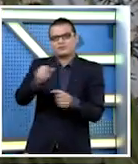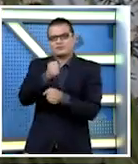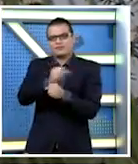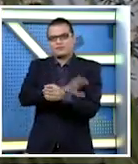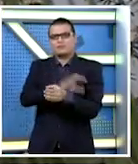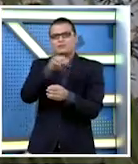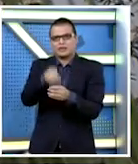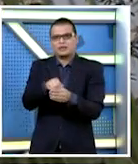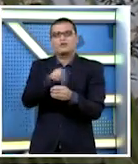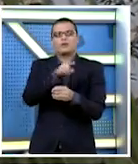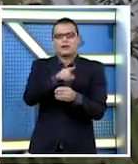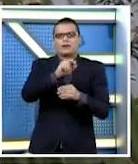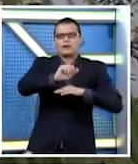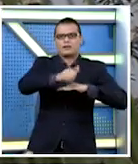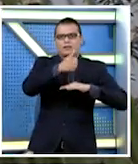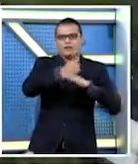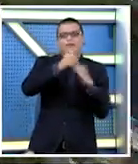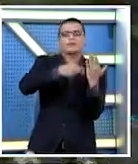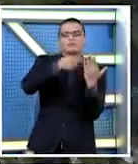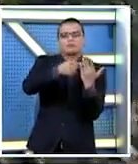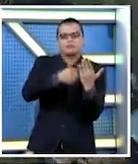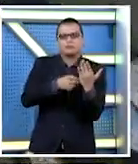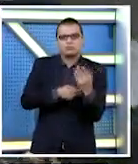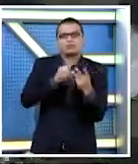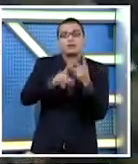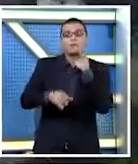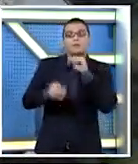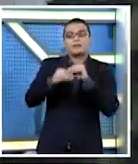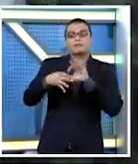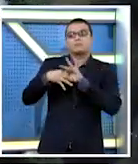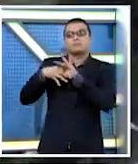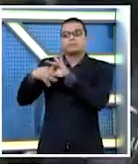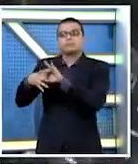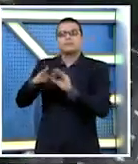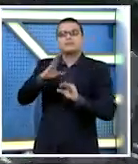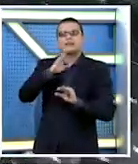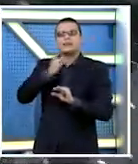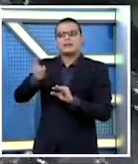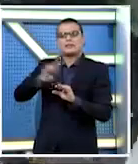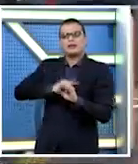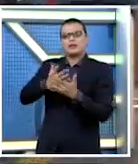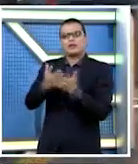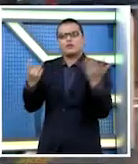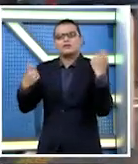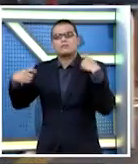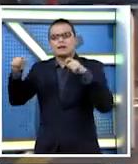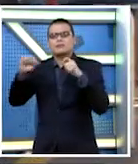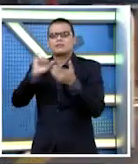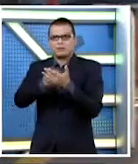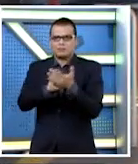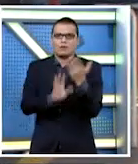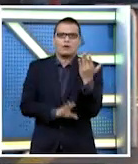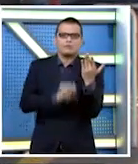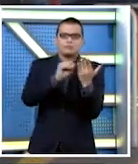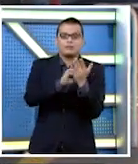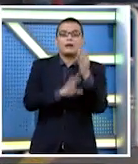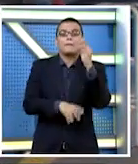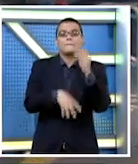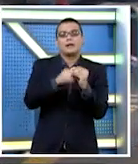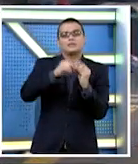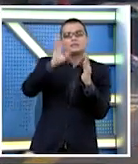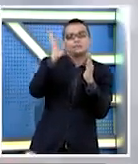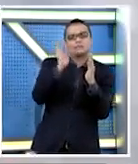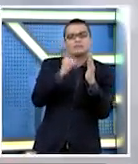los trabajadores, va a registrar los proveedores y me va a registrar el protocolo de bioseguridad que tiene